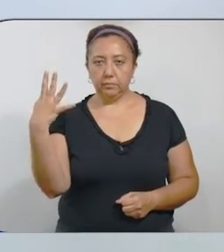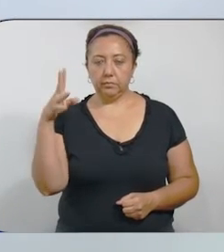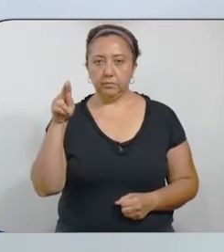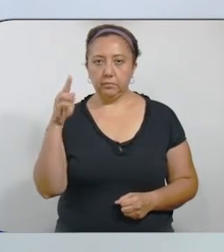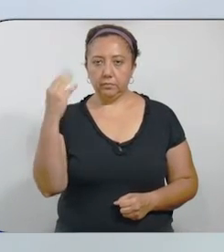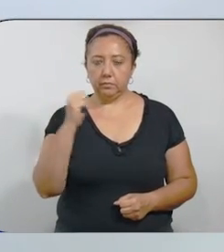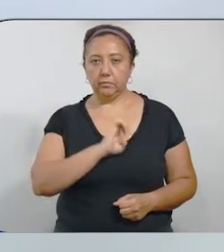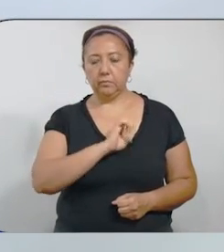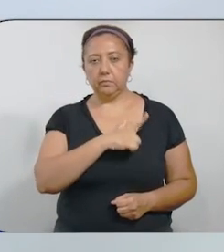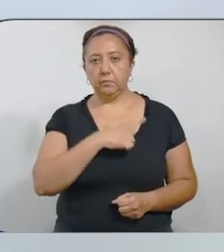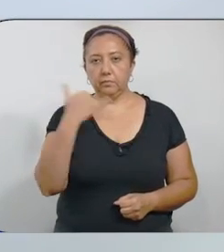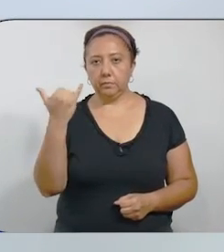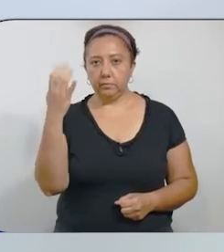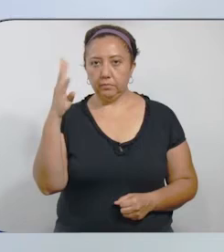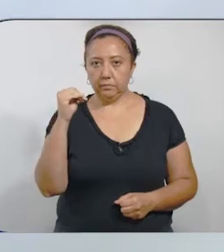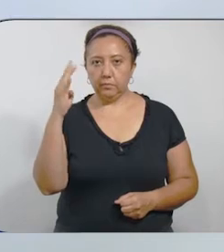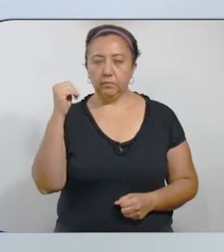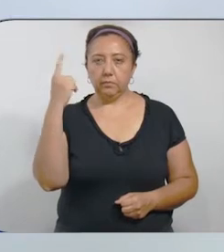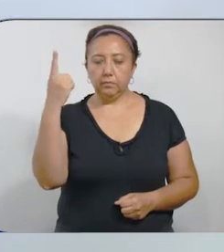9992-008489 en español y